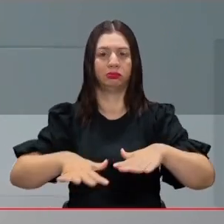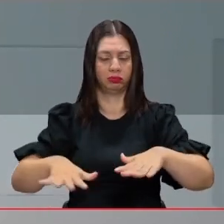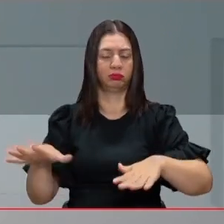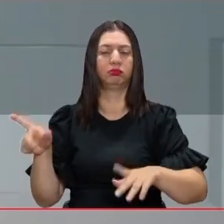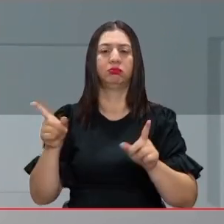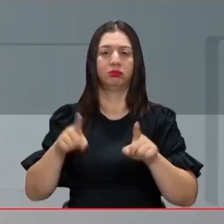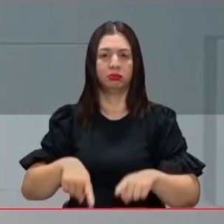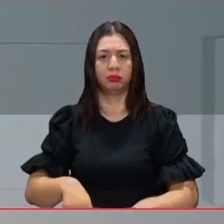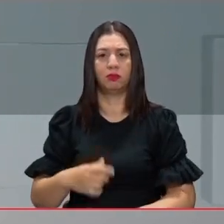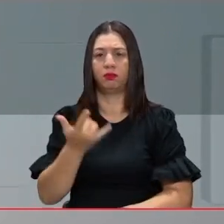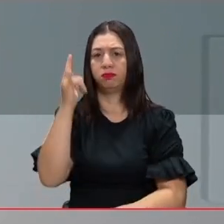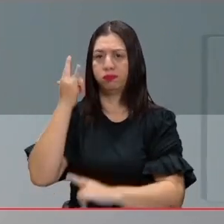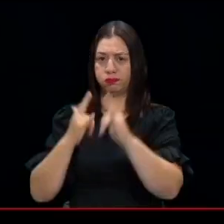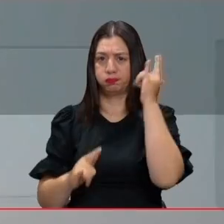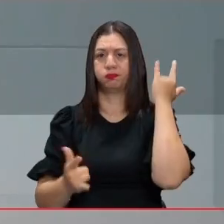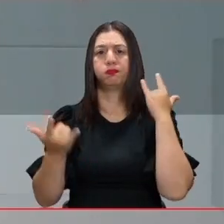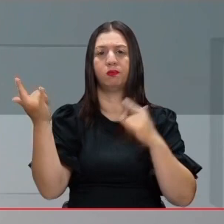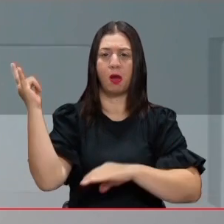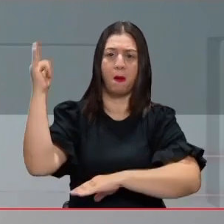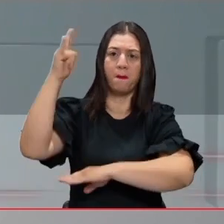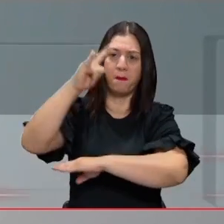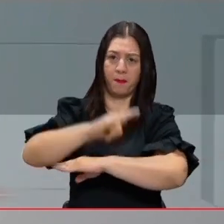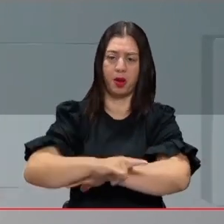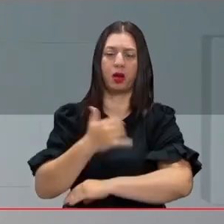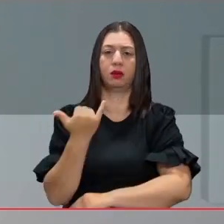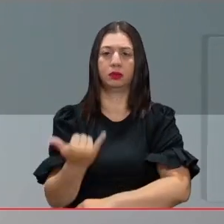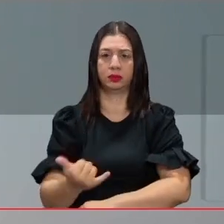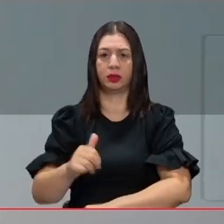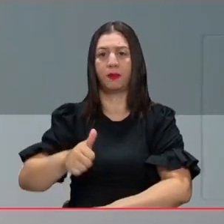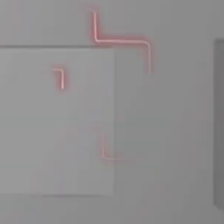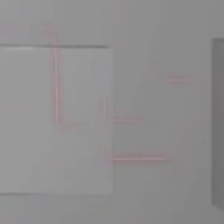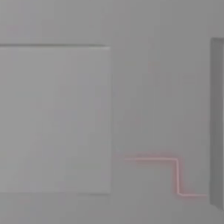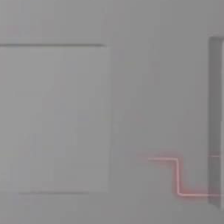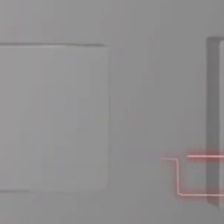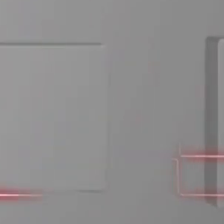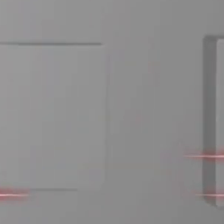se derribaron varios árboles en la vía principal Buenos Aires-Suárez.